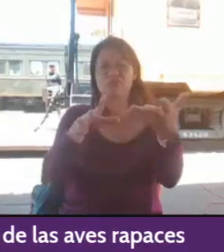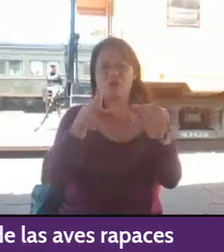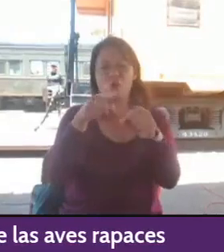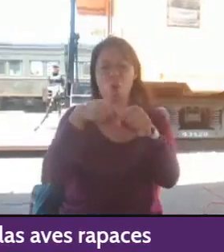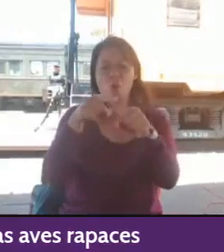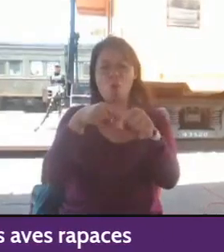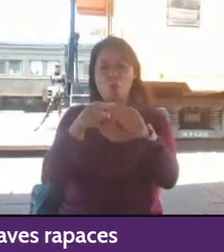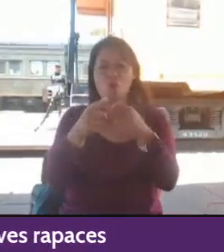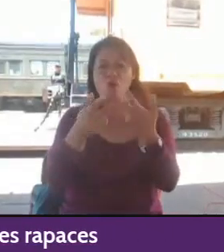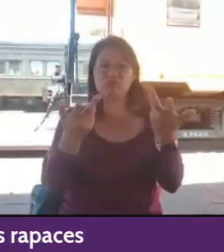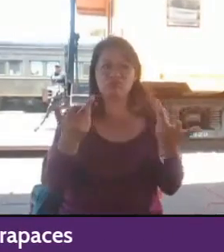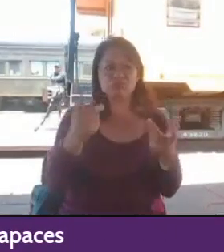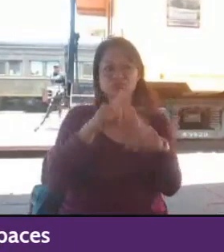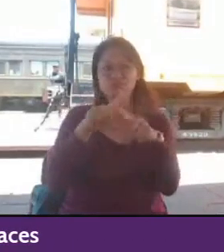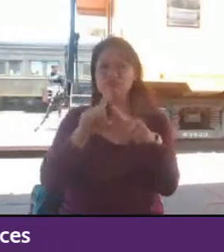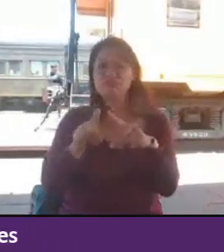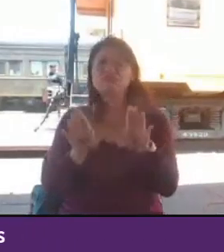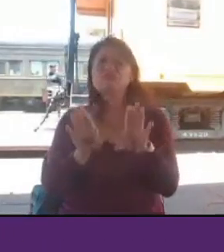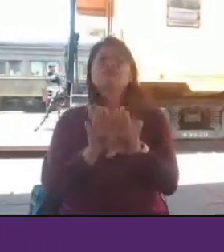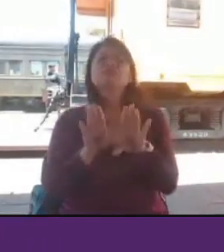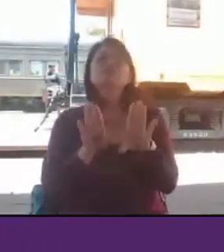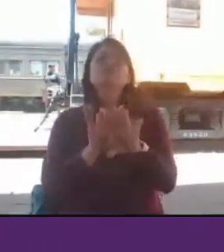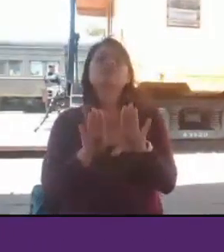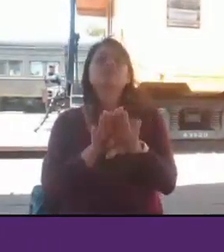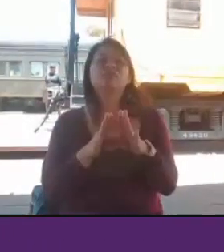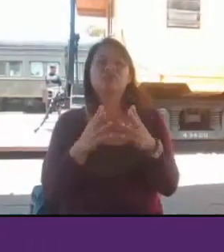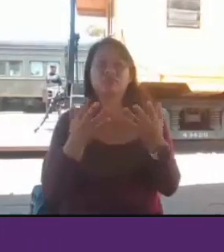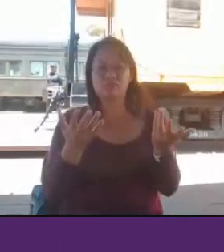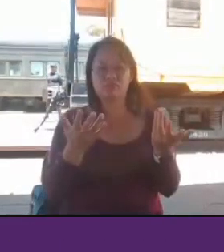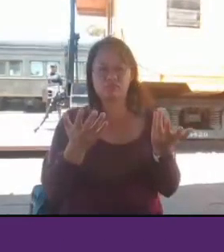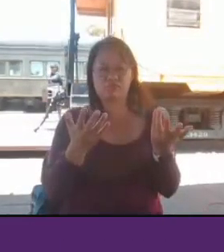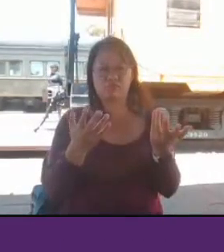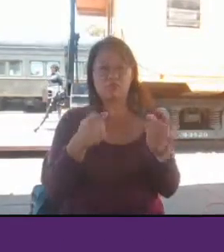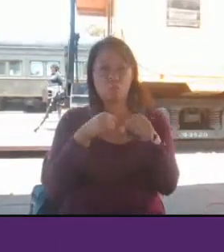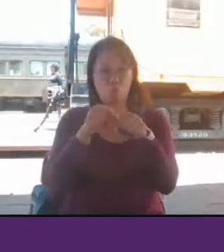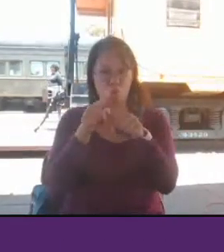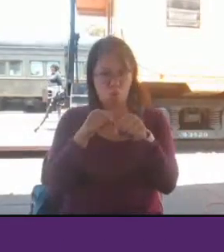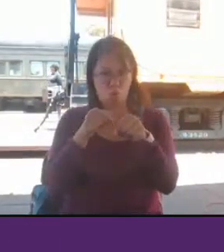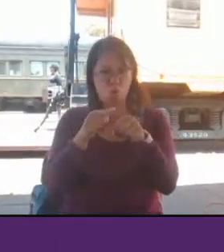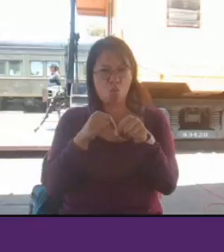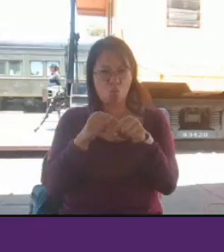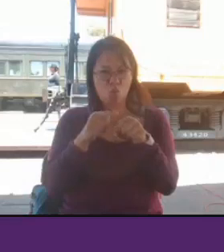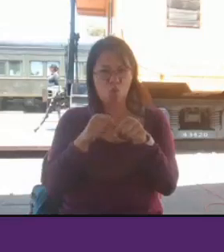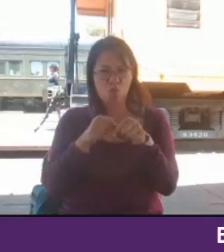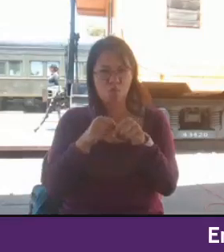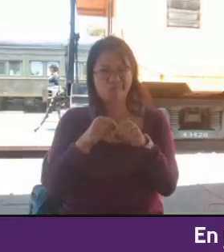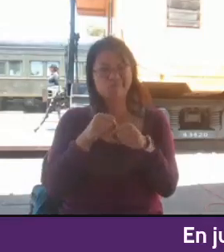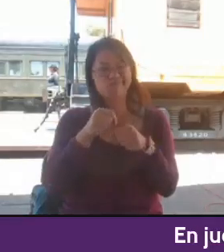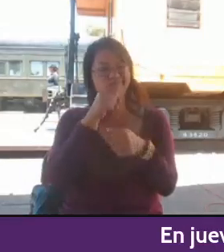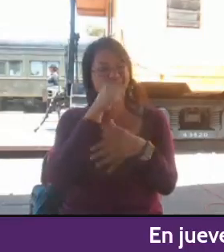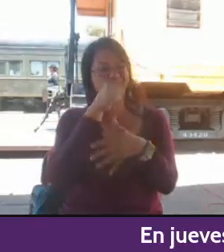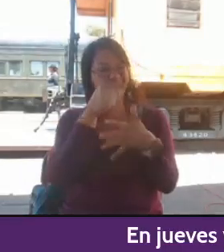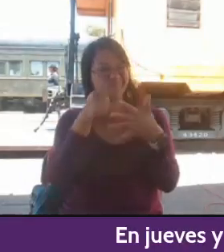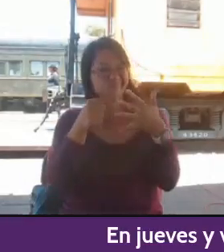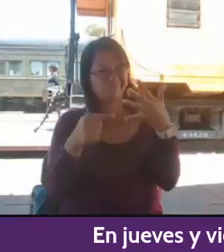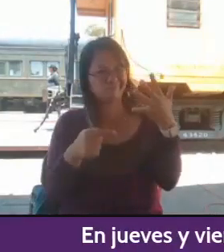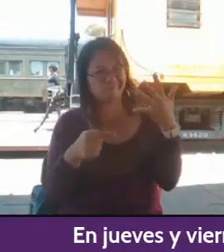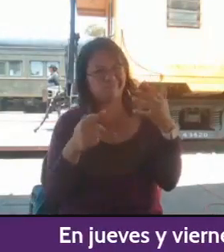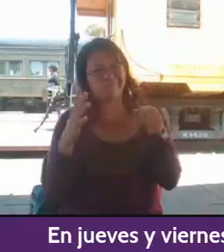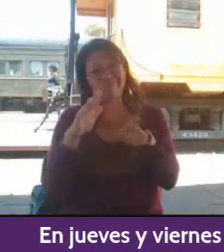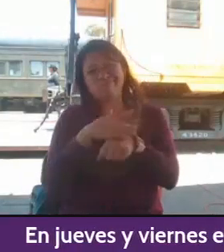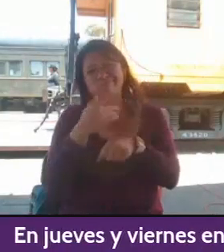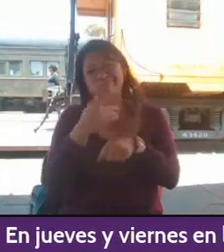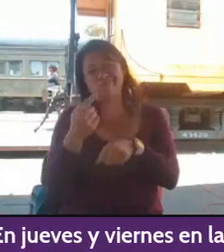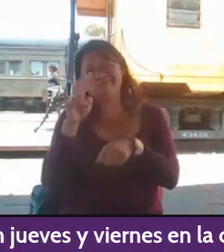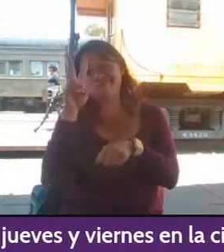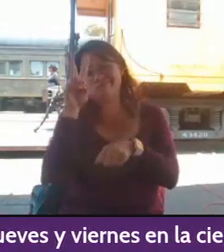en general en cómo se conforma este plumaje del animal. En coloración no vamos a tener tantas variaciones porque al final son aves, tanto